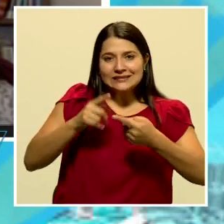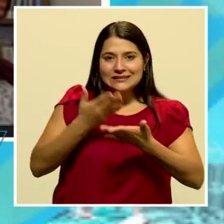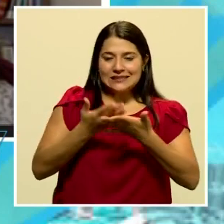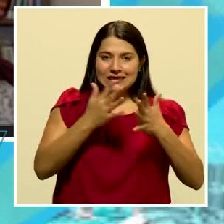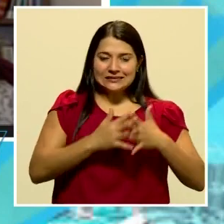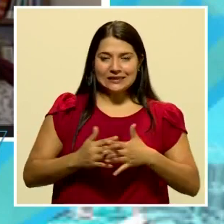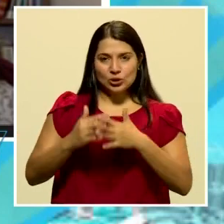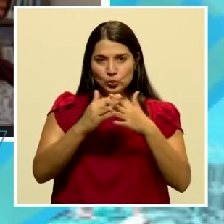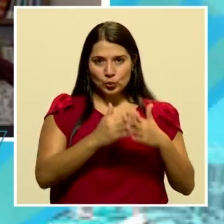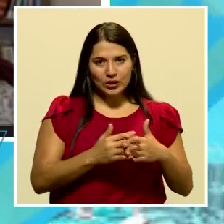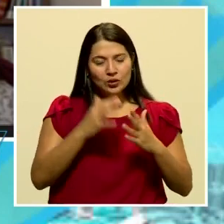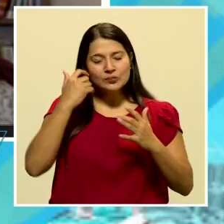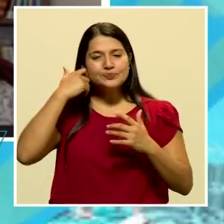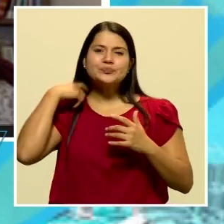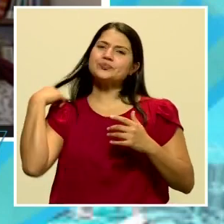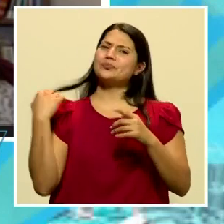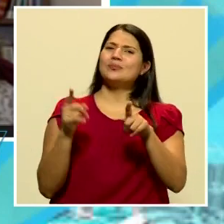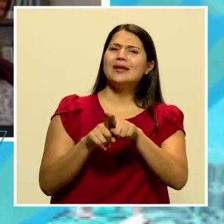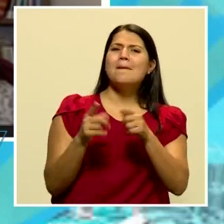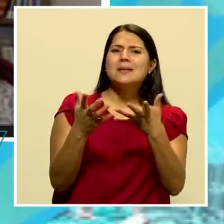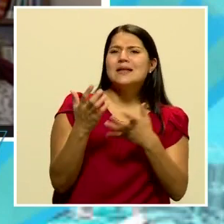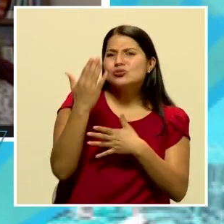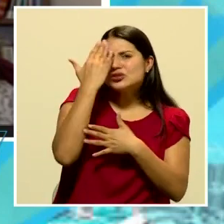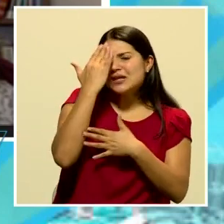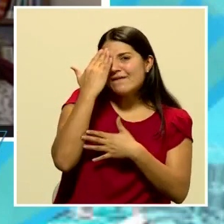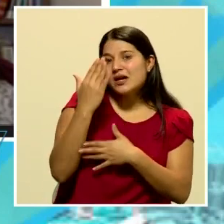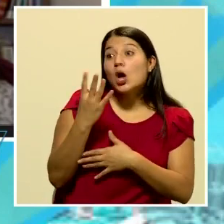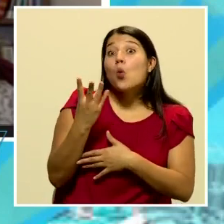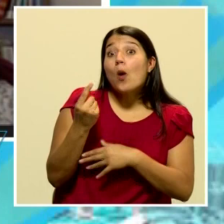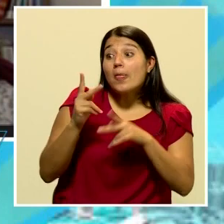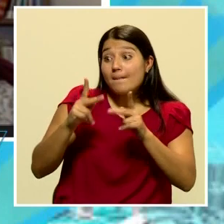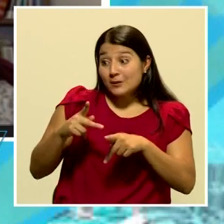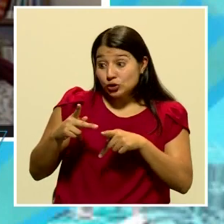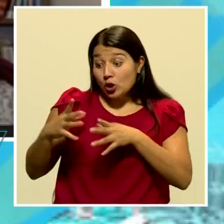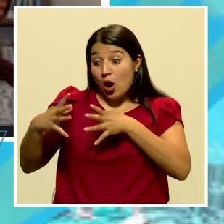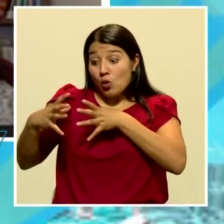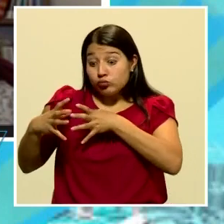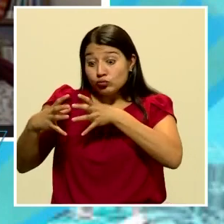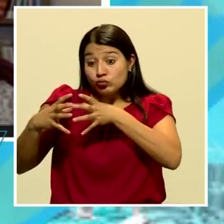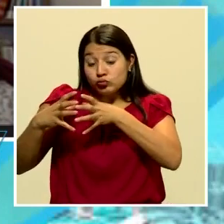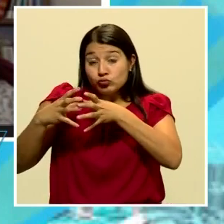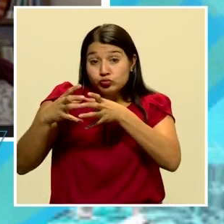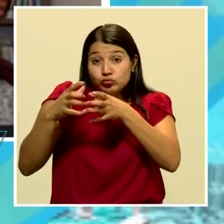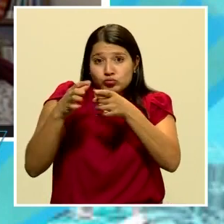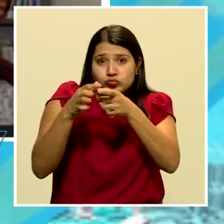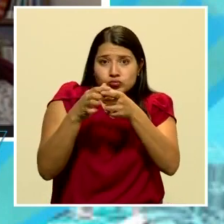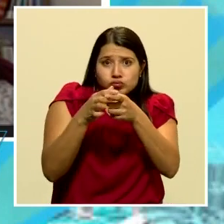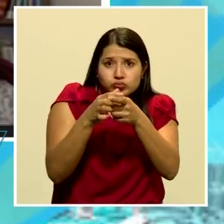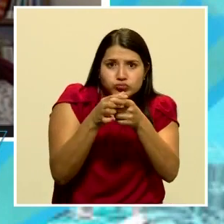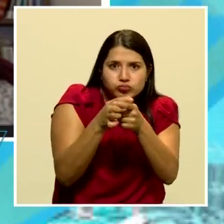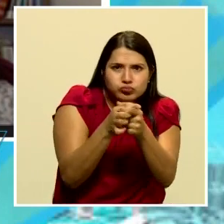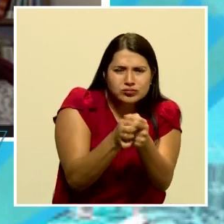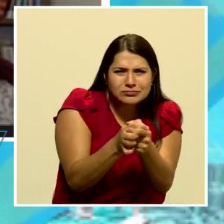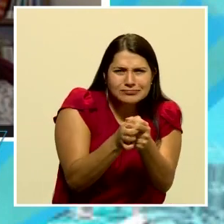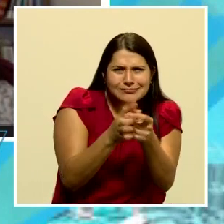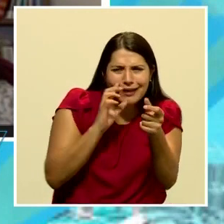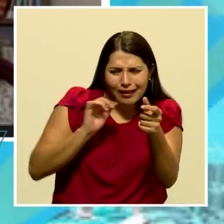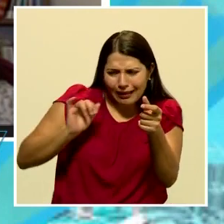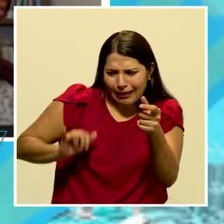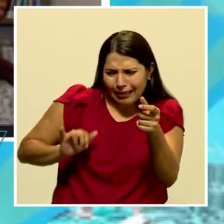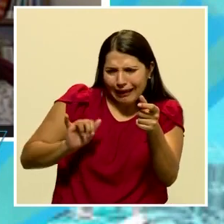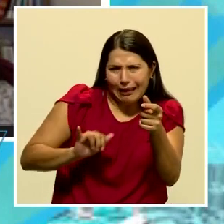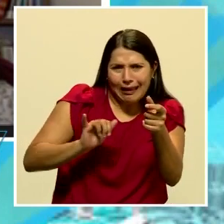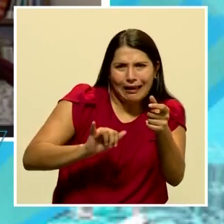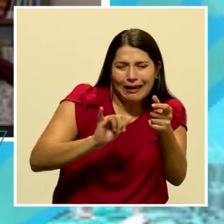esas cifras y esas personas que se quedaron en el camino, que fallecieron. Entonces también pueden encontrar ese tipo de historias en este